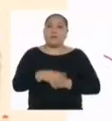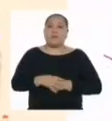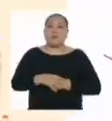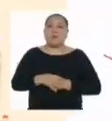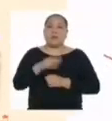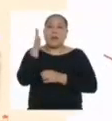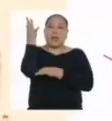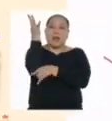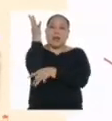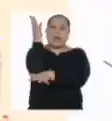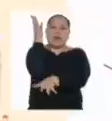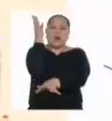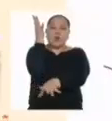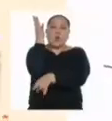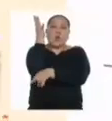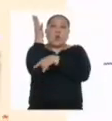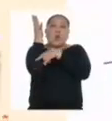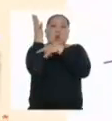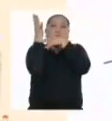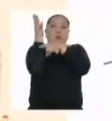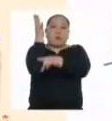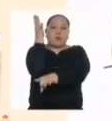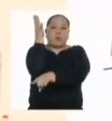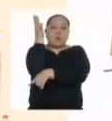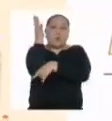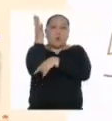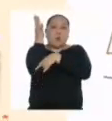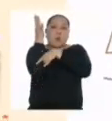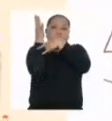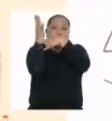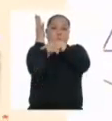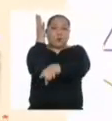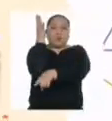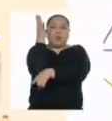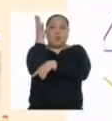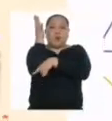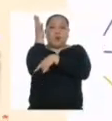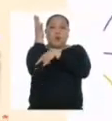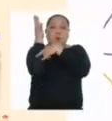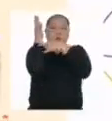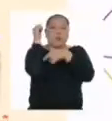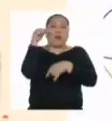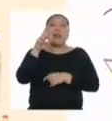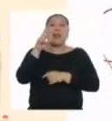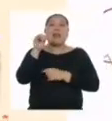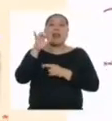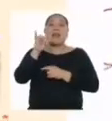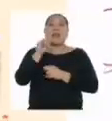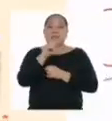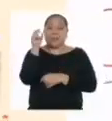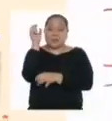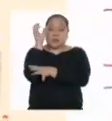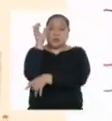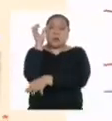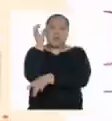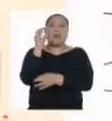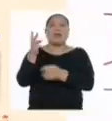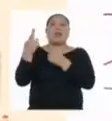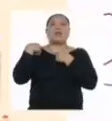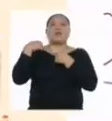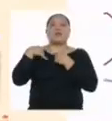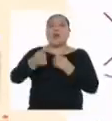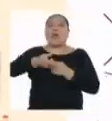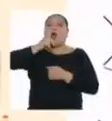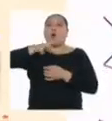lugar, la raíz absorbe el agua y los minerales del suelo. La raíz se encarga de absorber el agua y las sales minerales